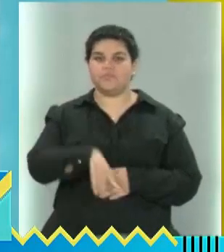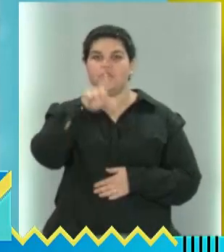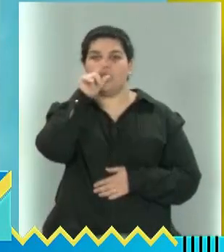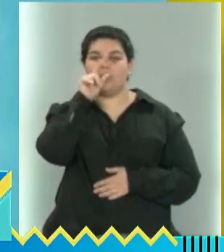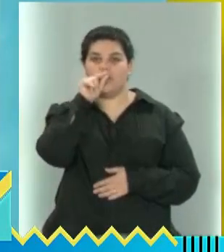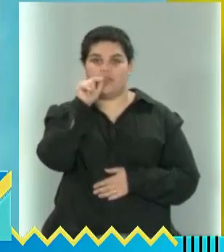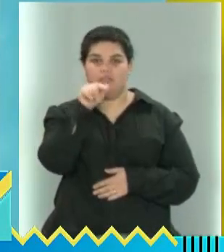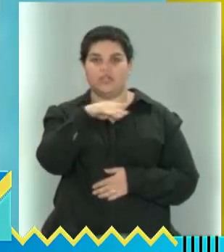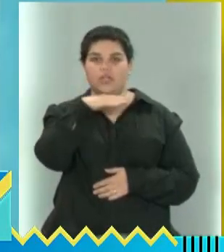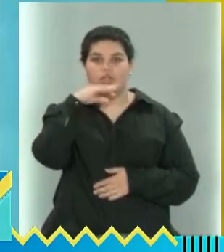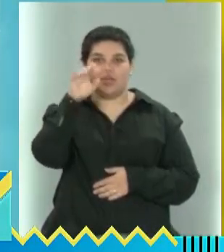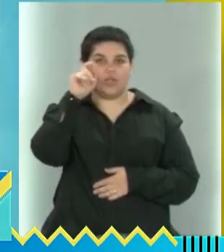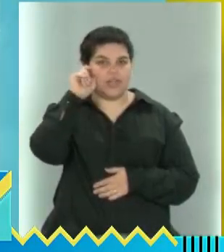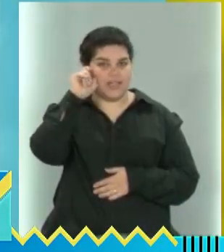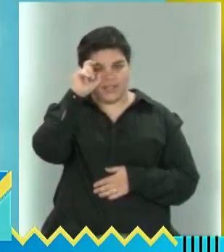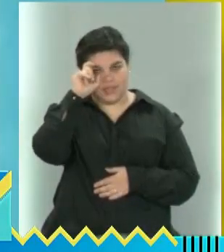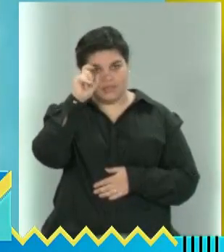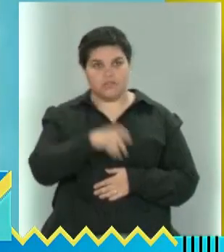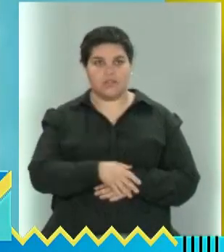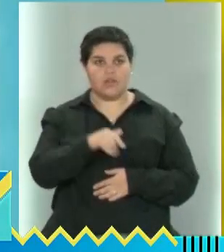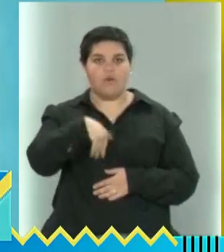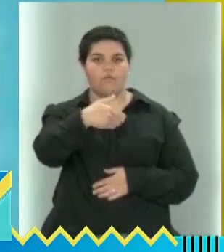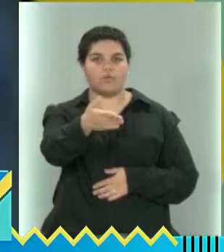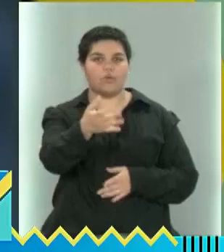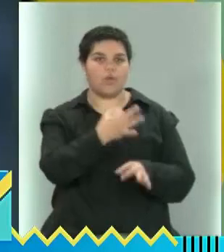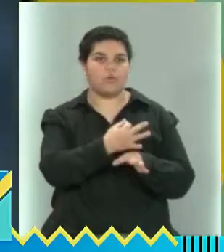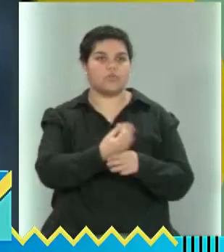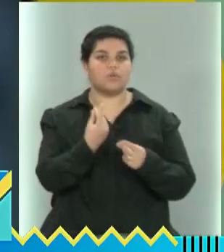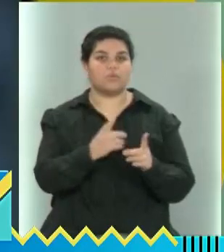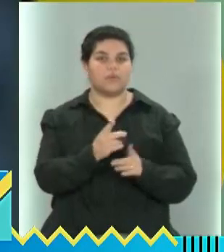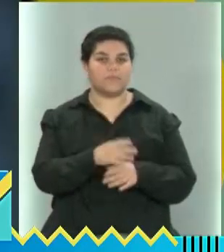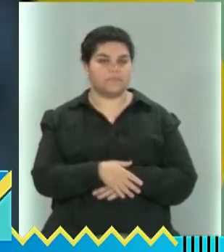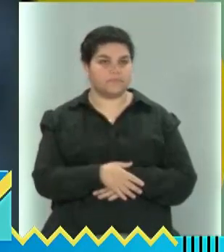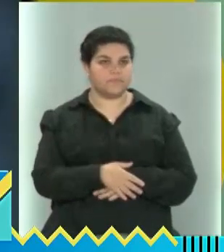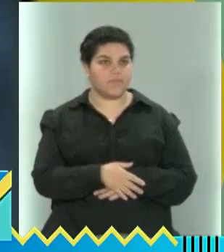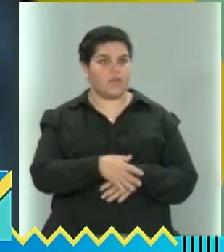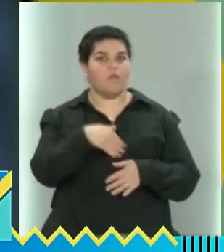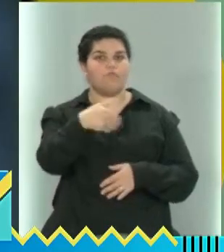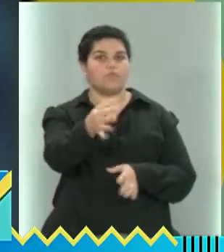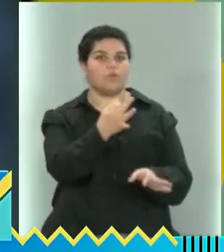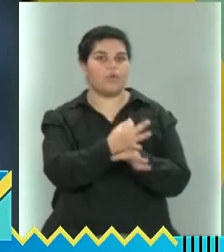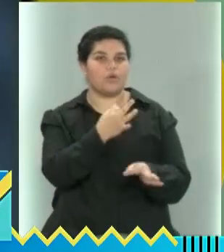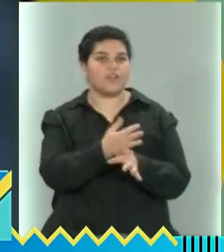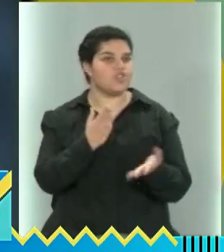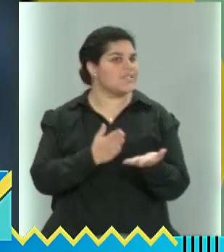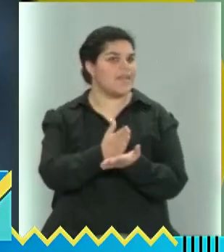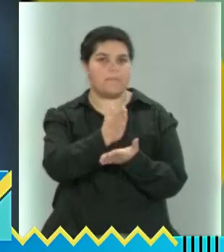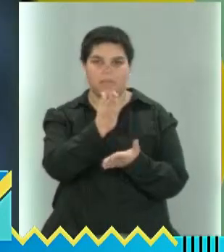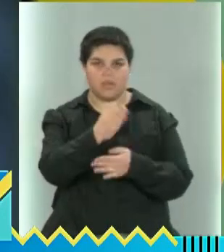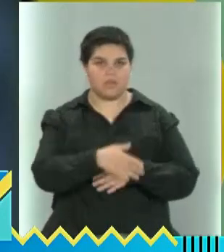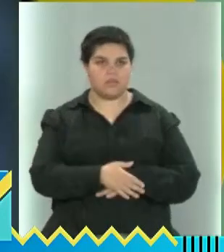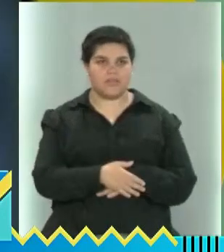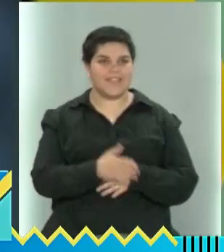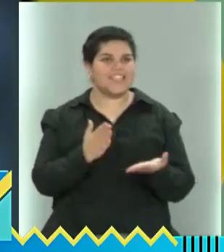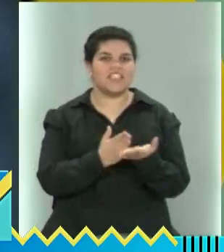de Jorge Fuentes y la pregunta es, ¿cuál es el futuro de la educación? El futuro de la educación siempre,